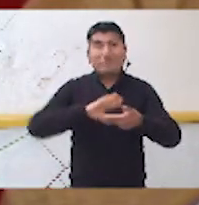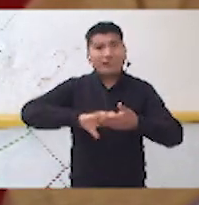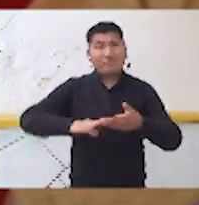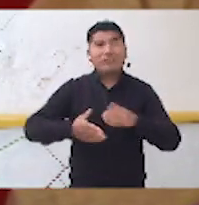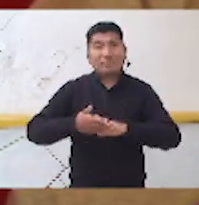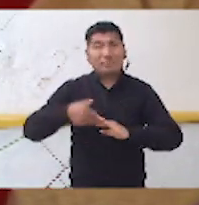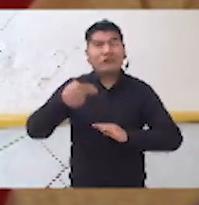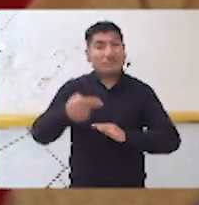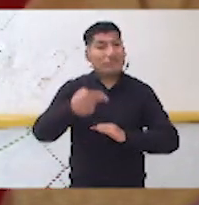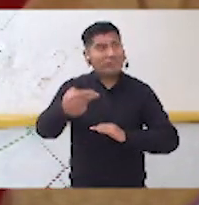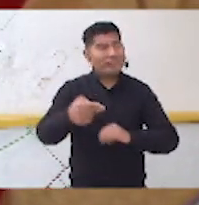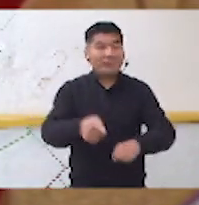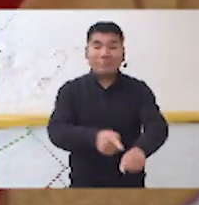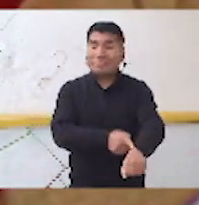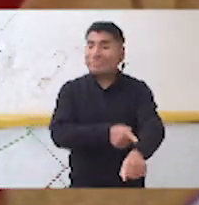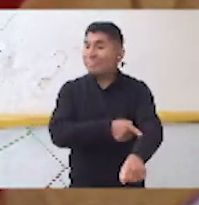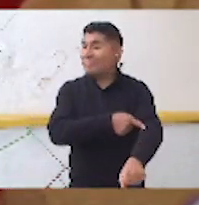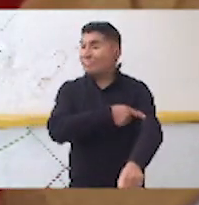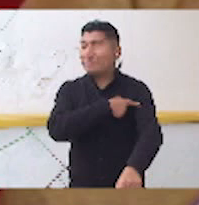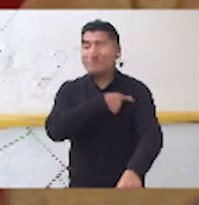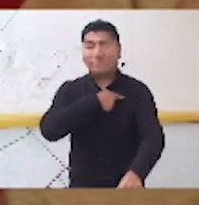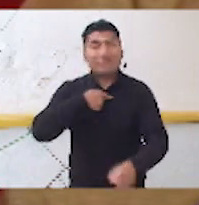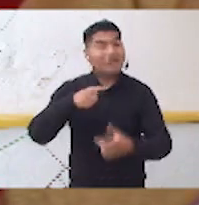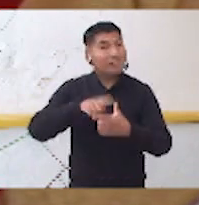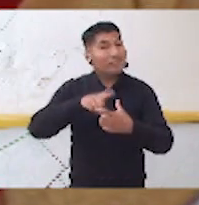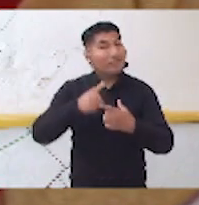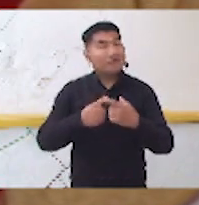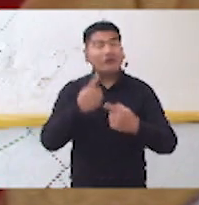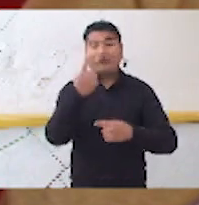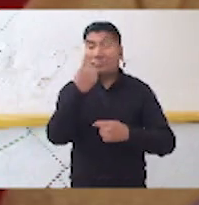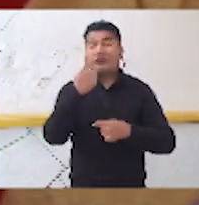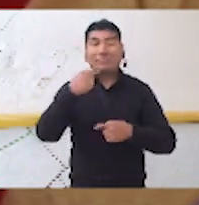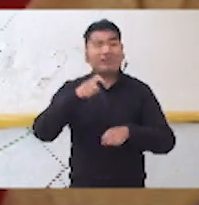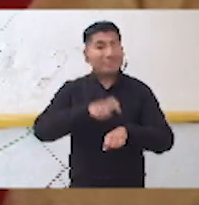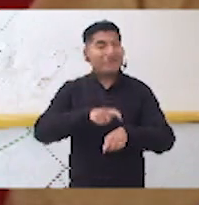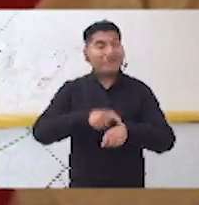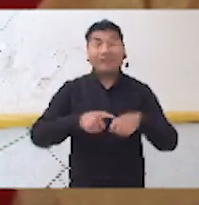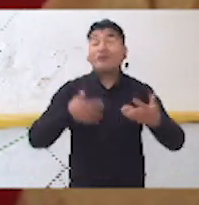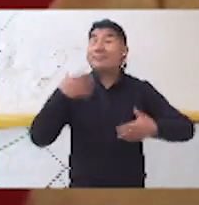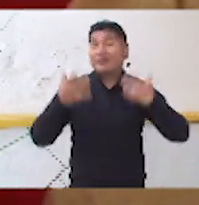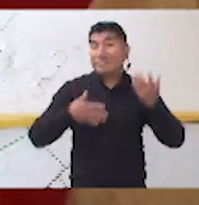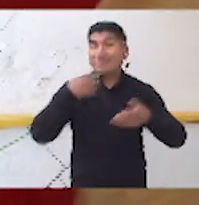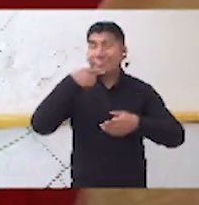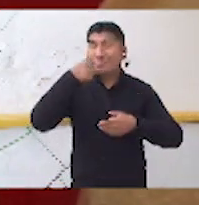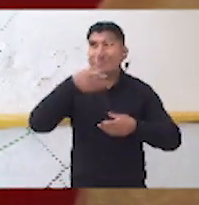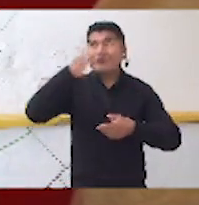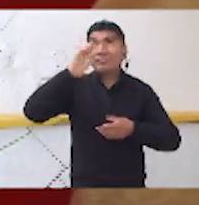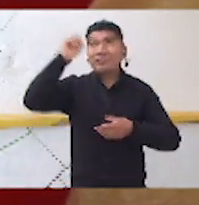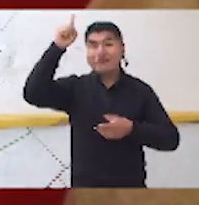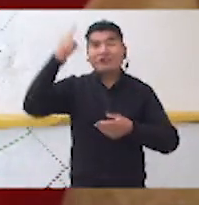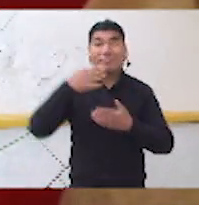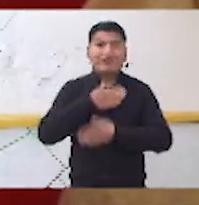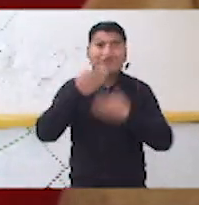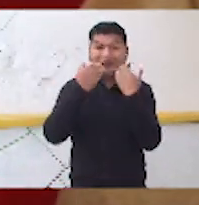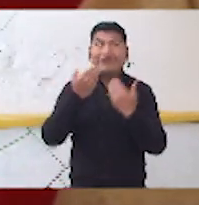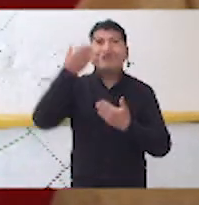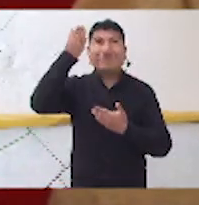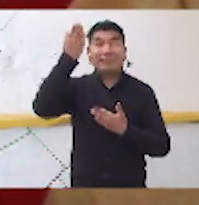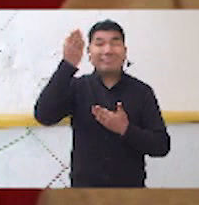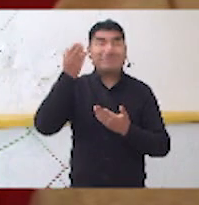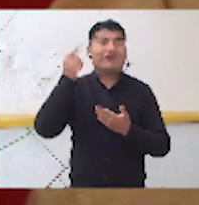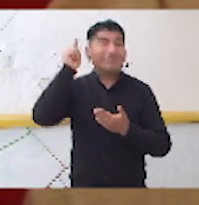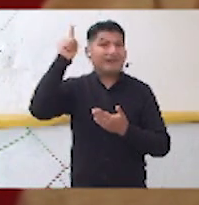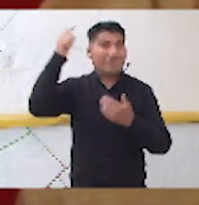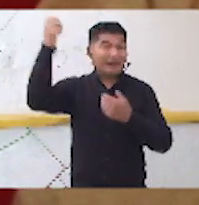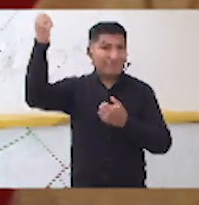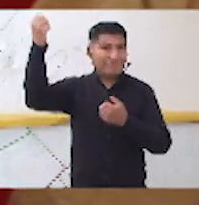mucho más larga. Entonces es un momento, pero de gozo, decirle a Dios gracias porque nos está